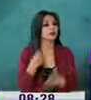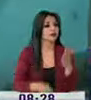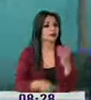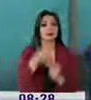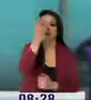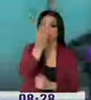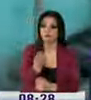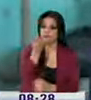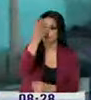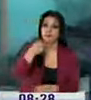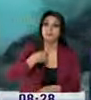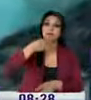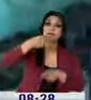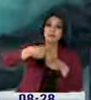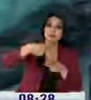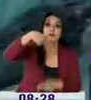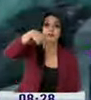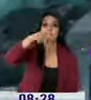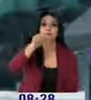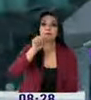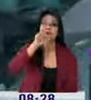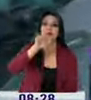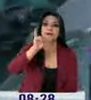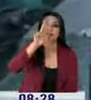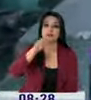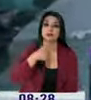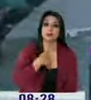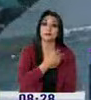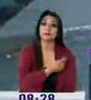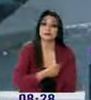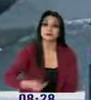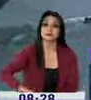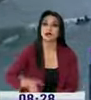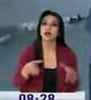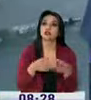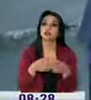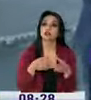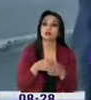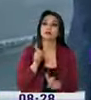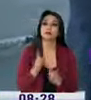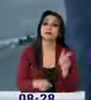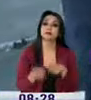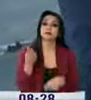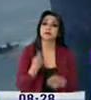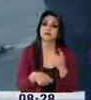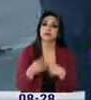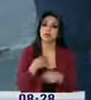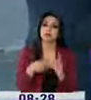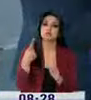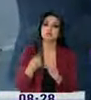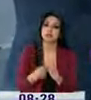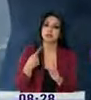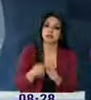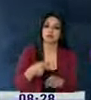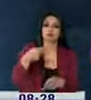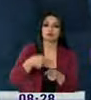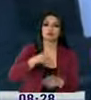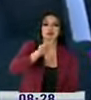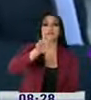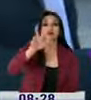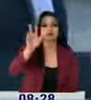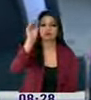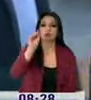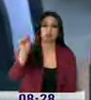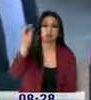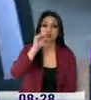Muy buenos días, mi nombre es Patricia Molina, soy presidenta de la Asociación de Proveedores de Alimentos 23 de Octubre, que ya estamos